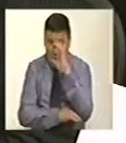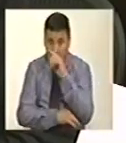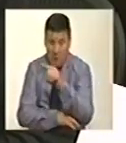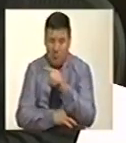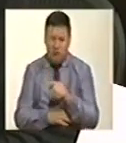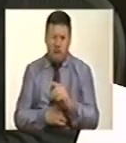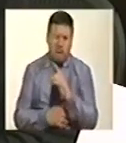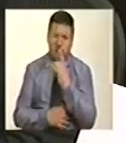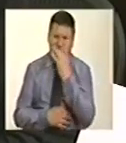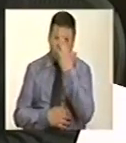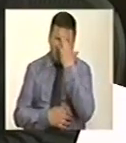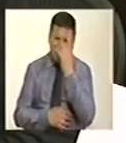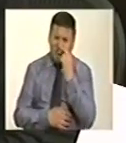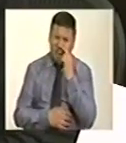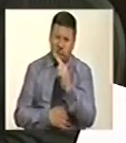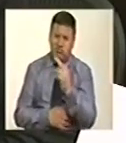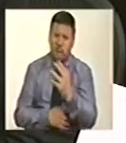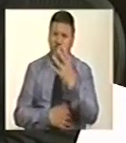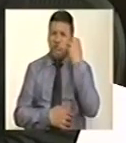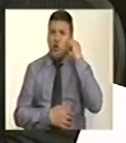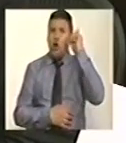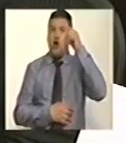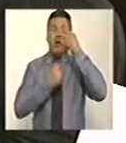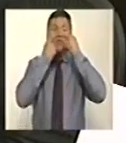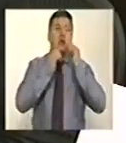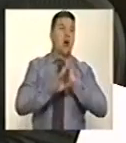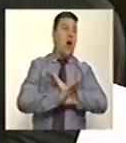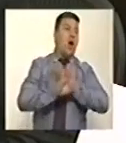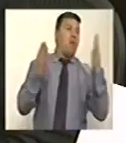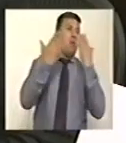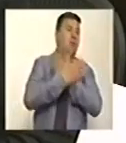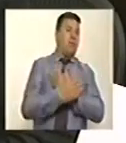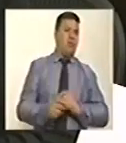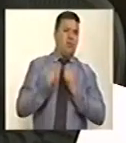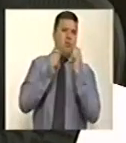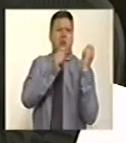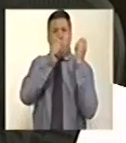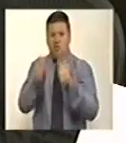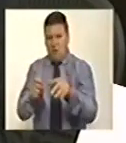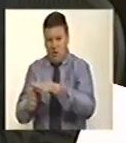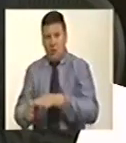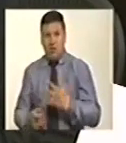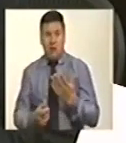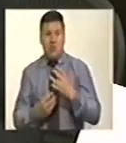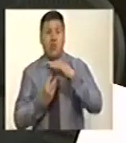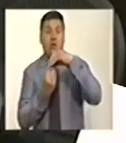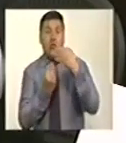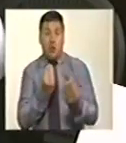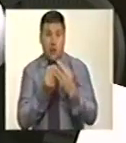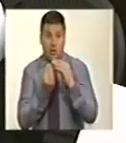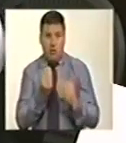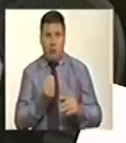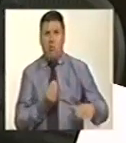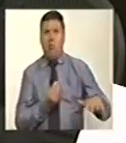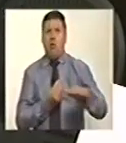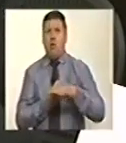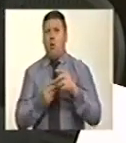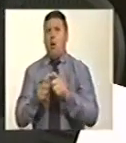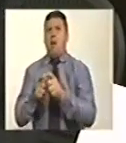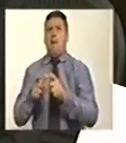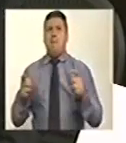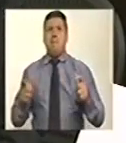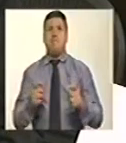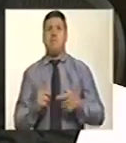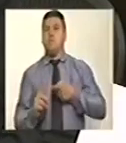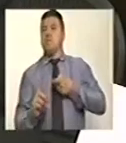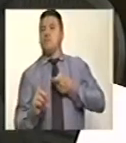¿Por qué no miran la herencia que dejó el gobierno Santos? En la región de Urabá hay una generalizada